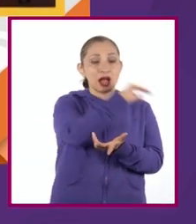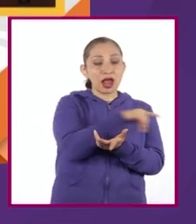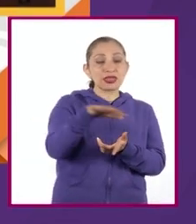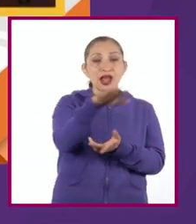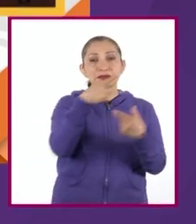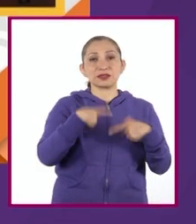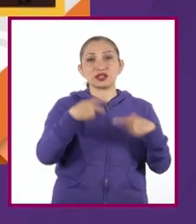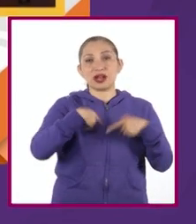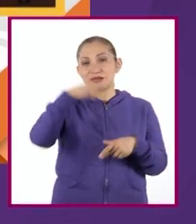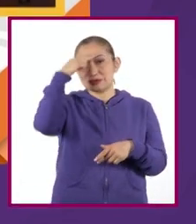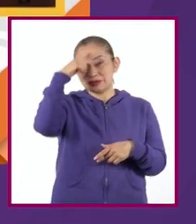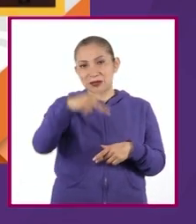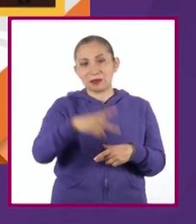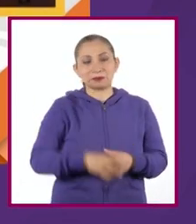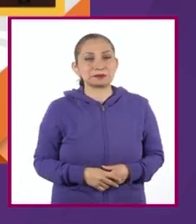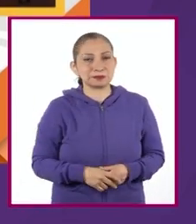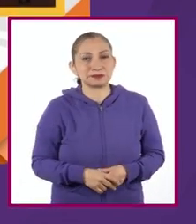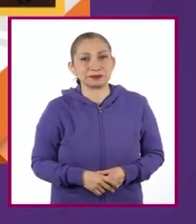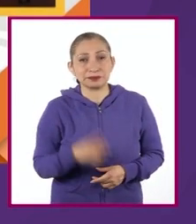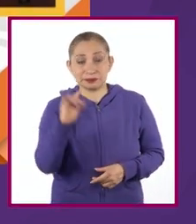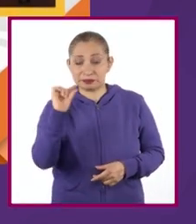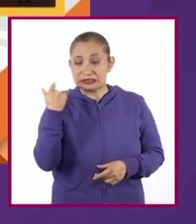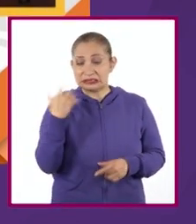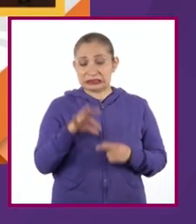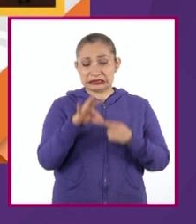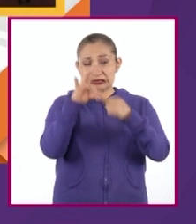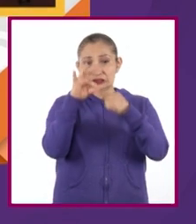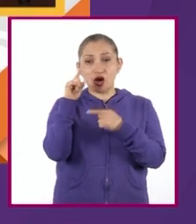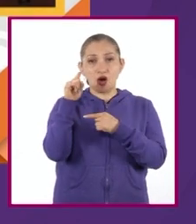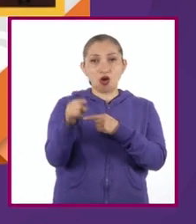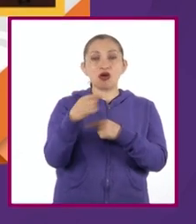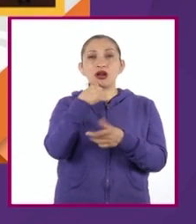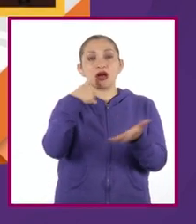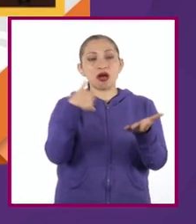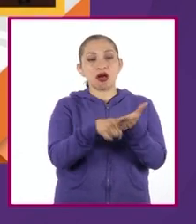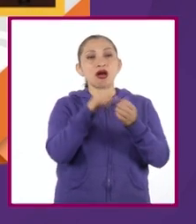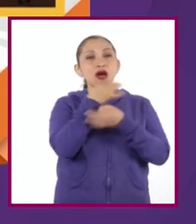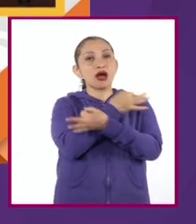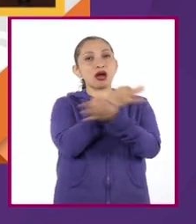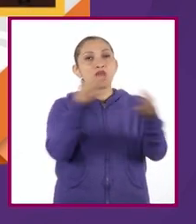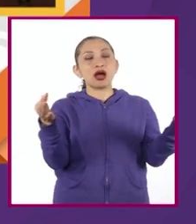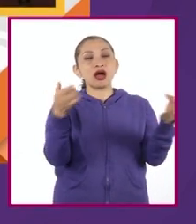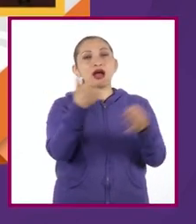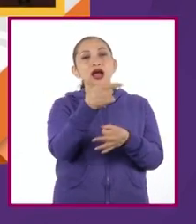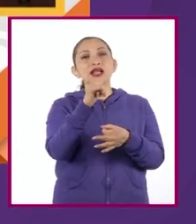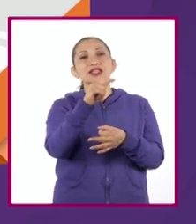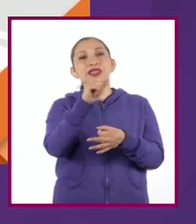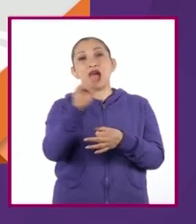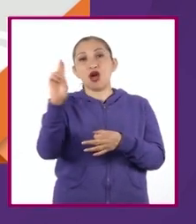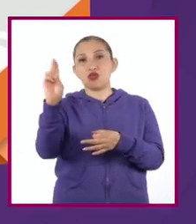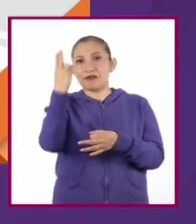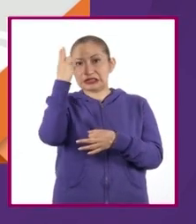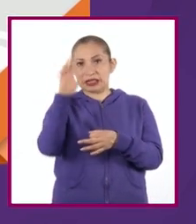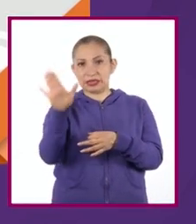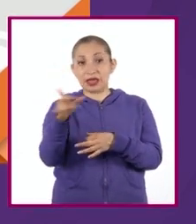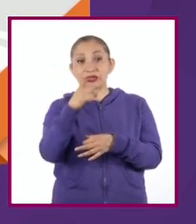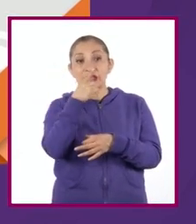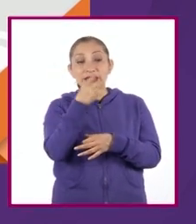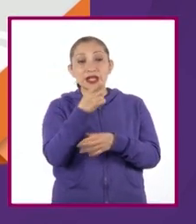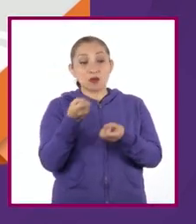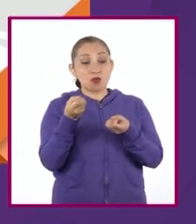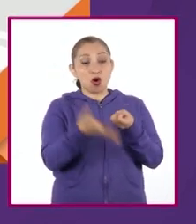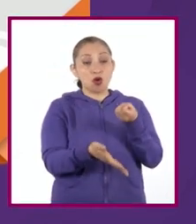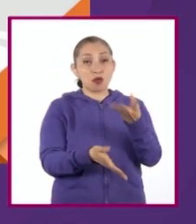los mexicanos. Destacó recientemente un comunicado de Gaceta UNAM. Los